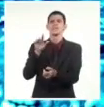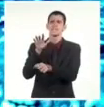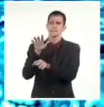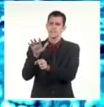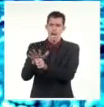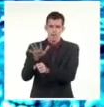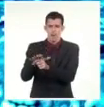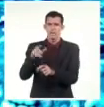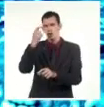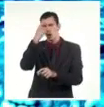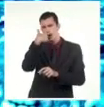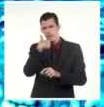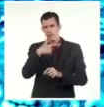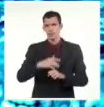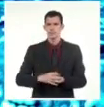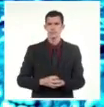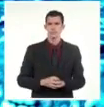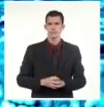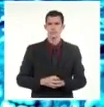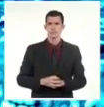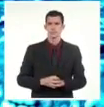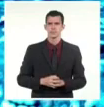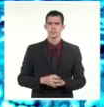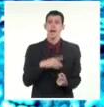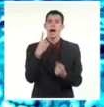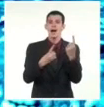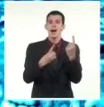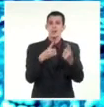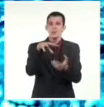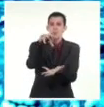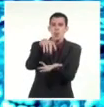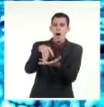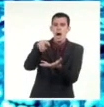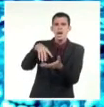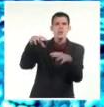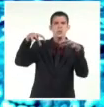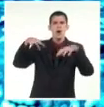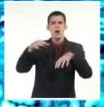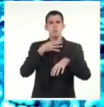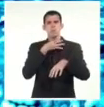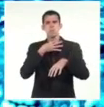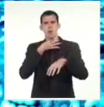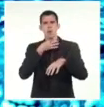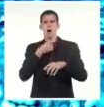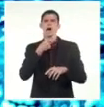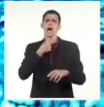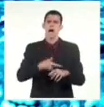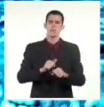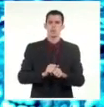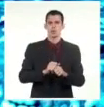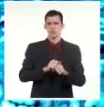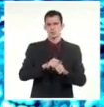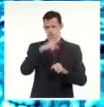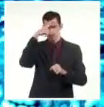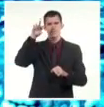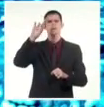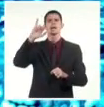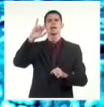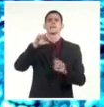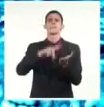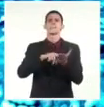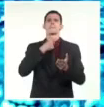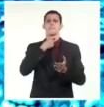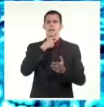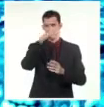de Ávila. Los territorios donde llovió por debajo de lo normal, con la excepción de la Sierpe, se localizan en el sur de las provincias orientales,